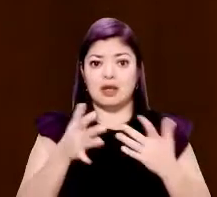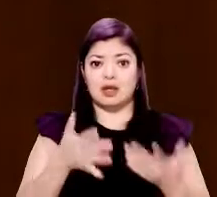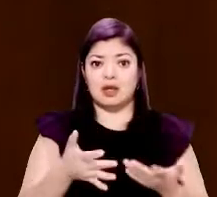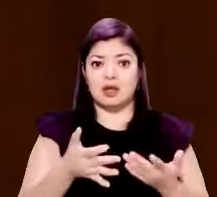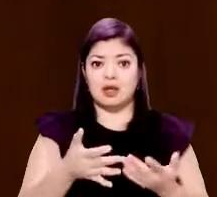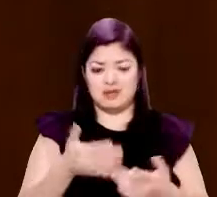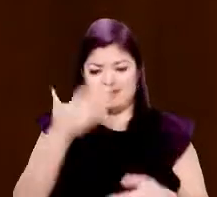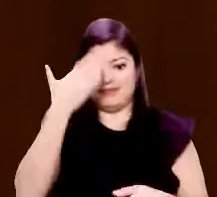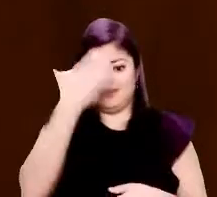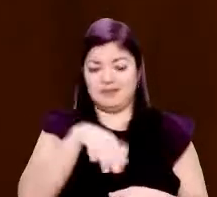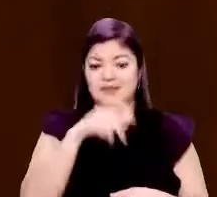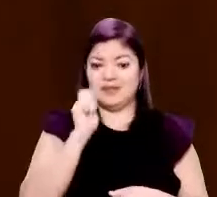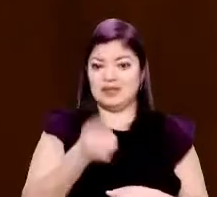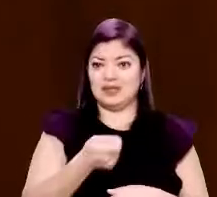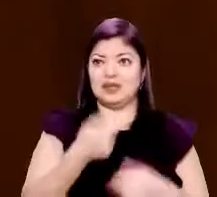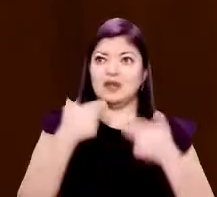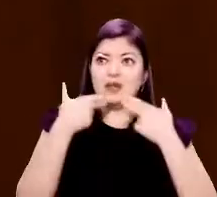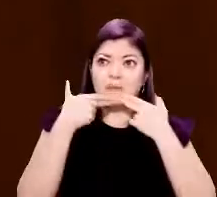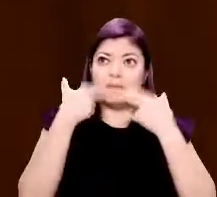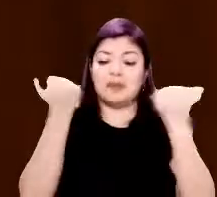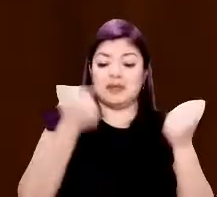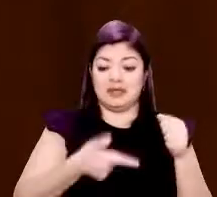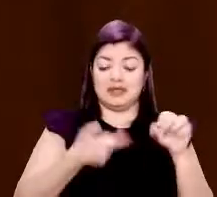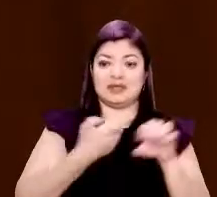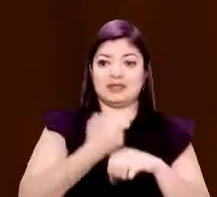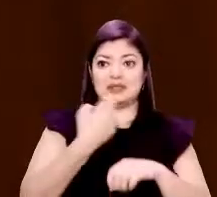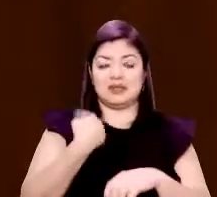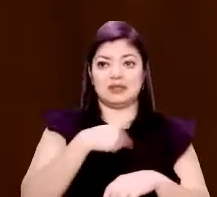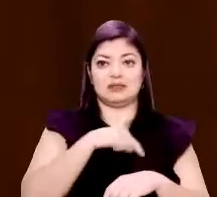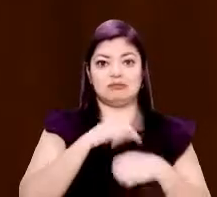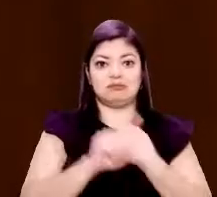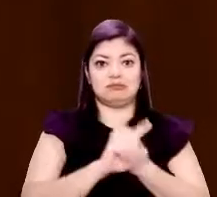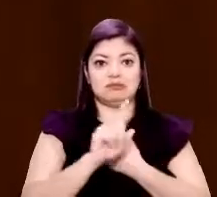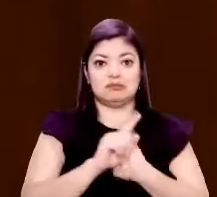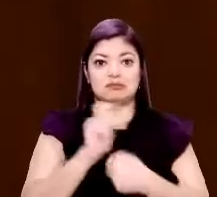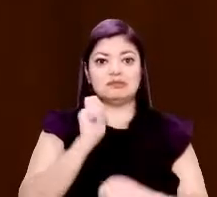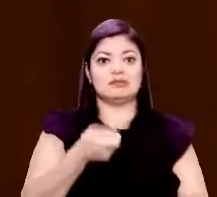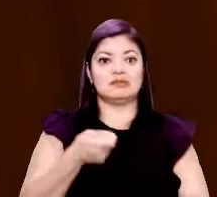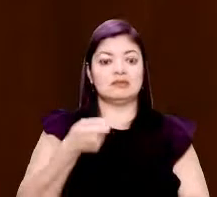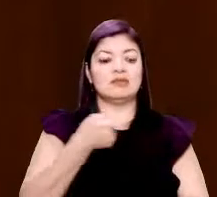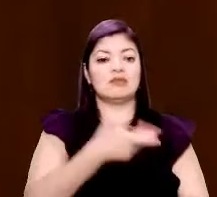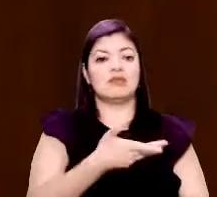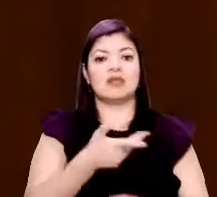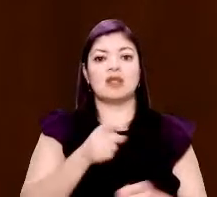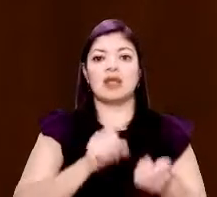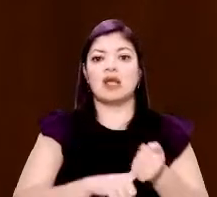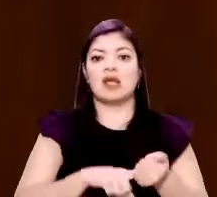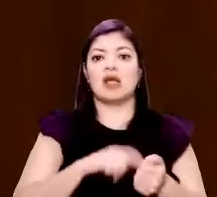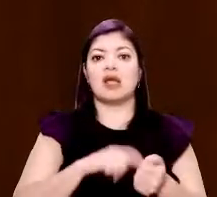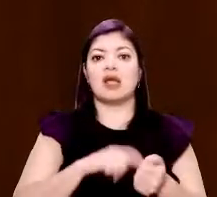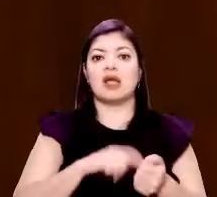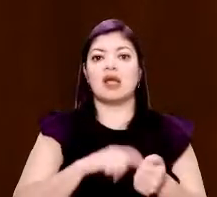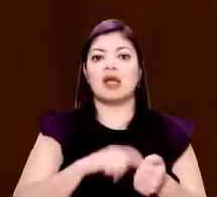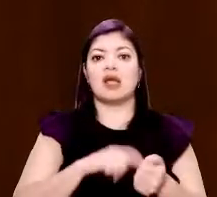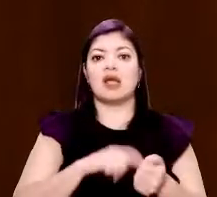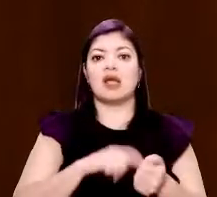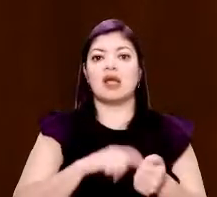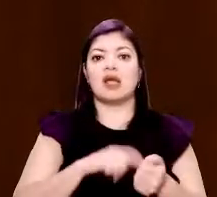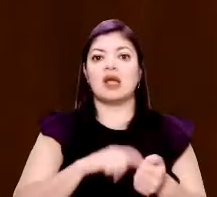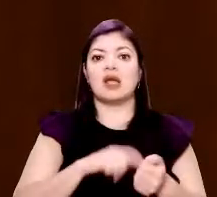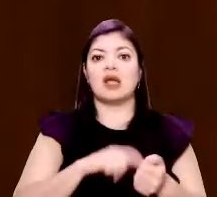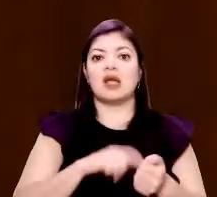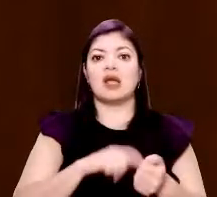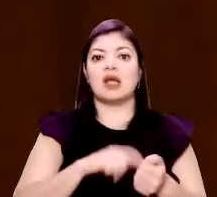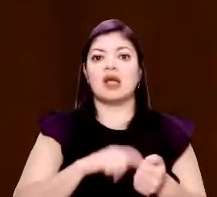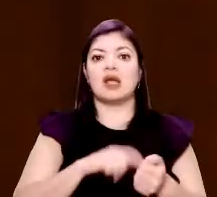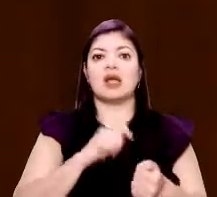serio problema que representa el suicidio en la entidad, que ha sido catalogado con el mayor número de suicidios en el país, ¿qué se está